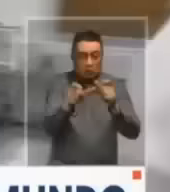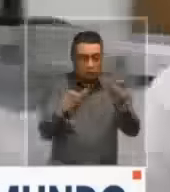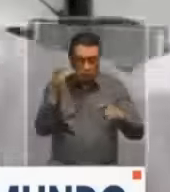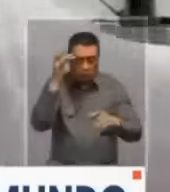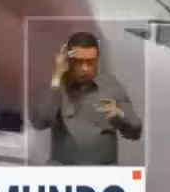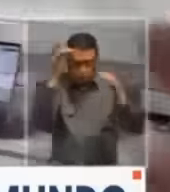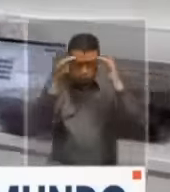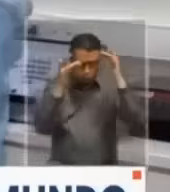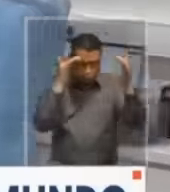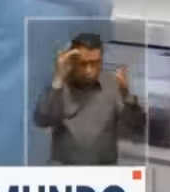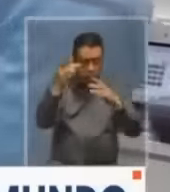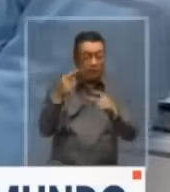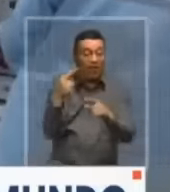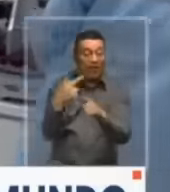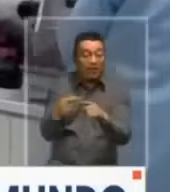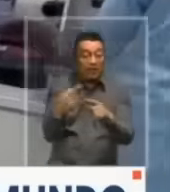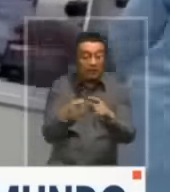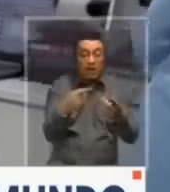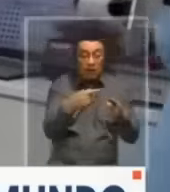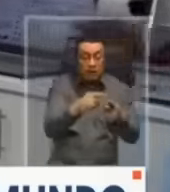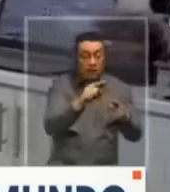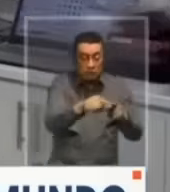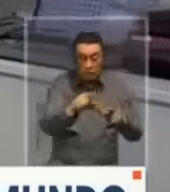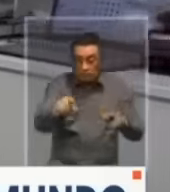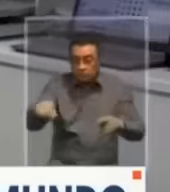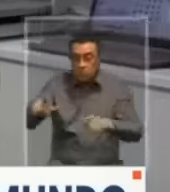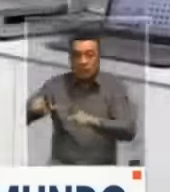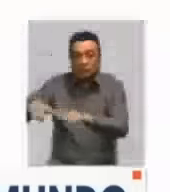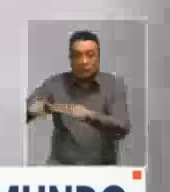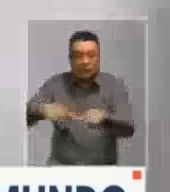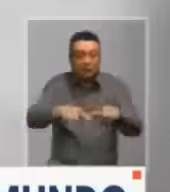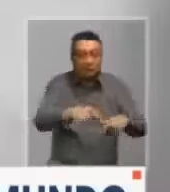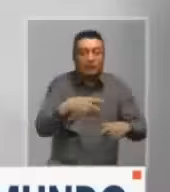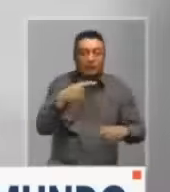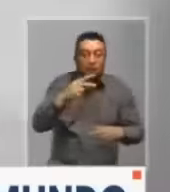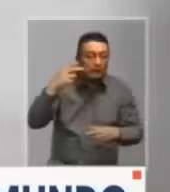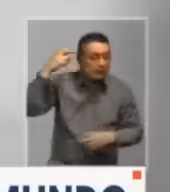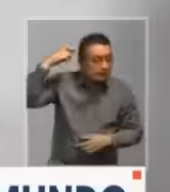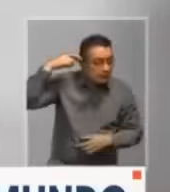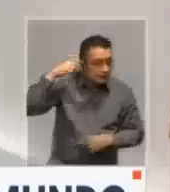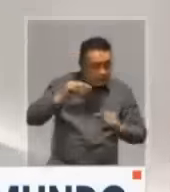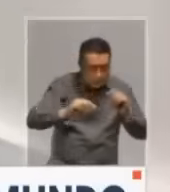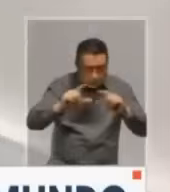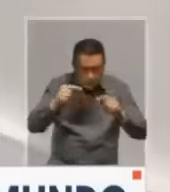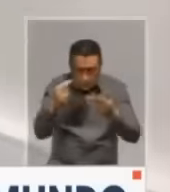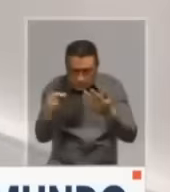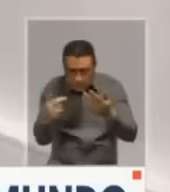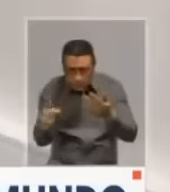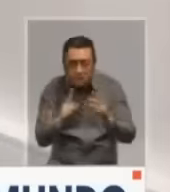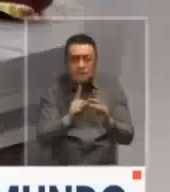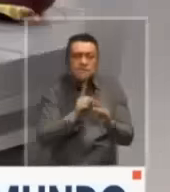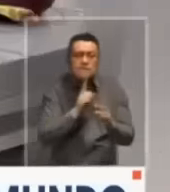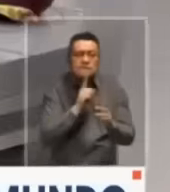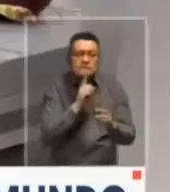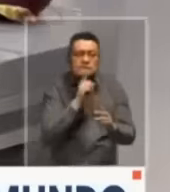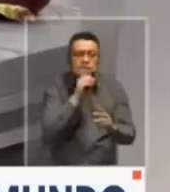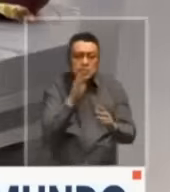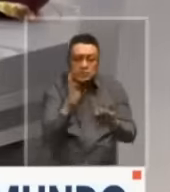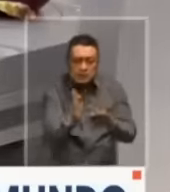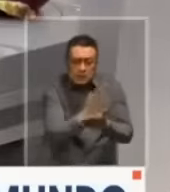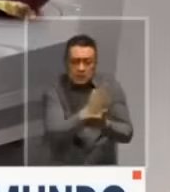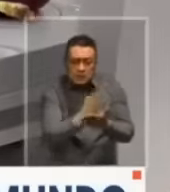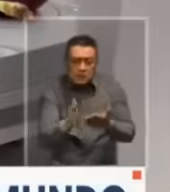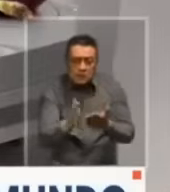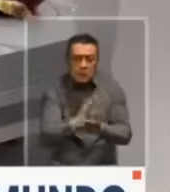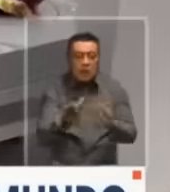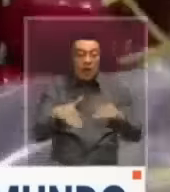esto, diferentes miden diferentes atributos de la cereza. Aquí se hace una revisión aún más minuciosa. Tras eso viene la